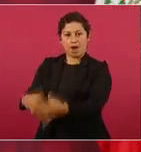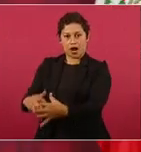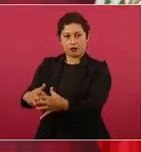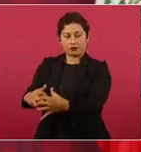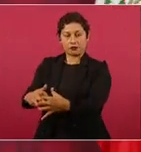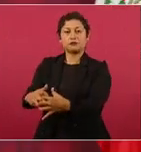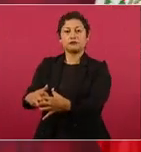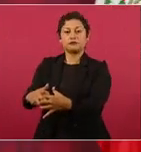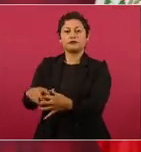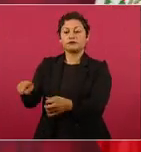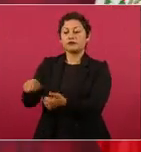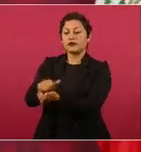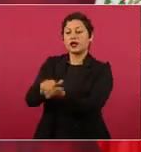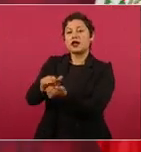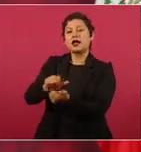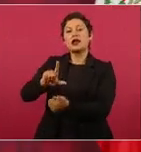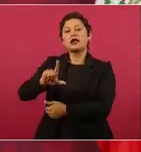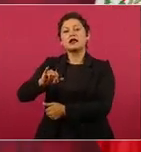El proceso de licuefacción